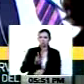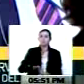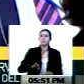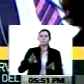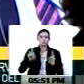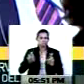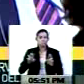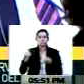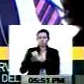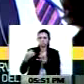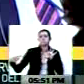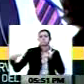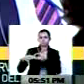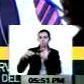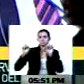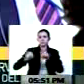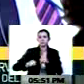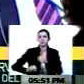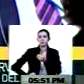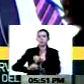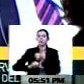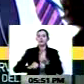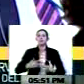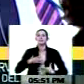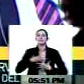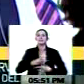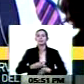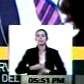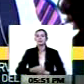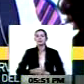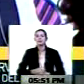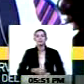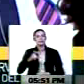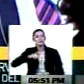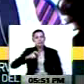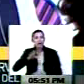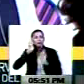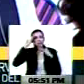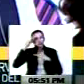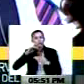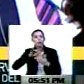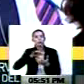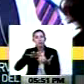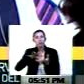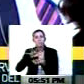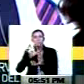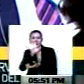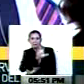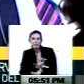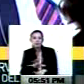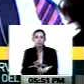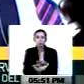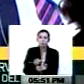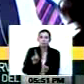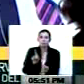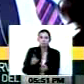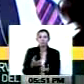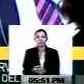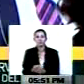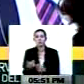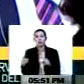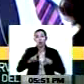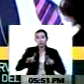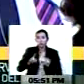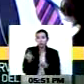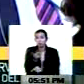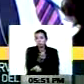fin de promover los intereses de los países y los pueblos del sur, de reforzar la coordinación entre ambos grupos a través